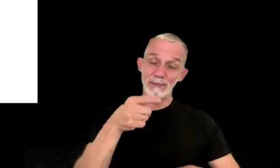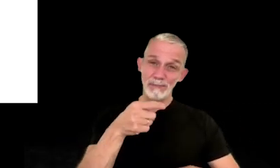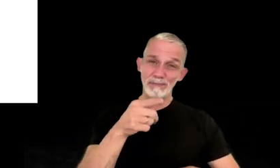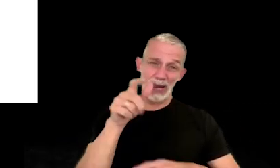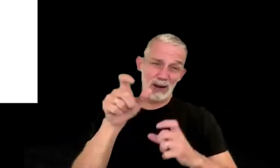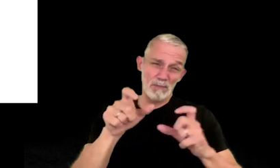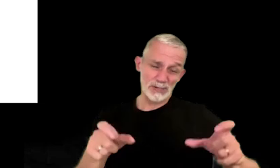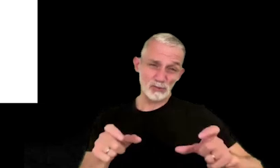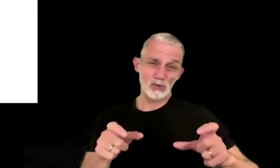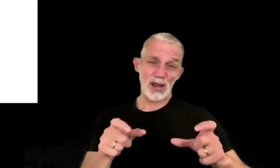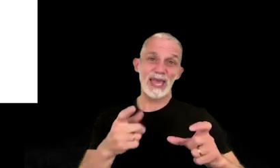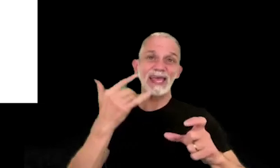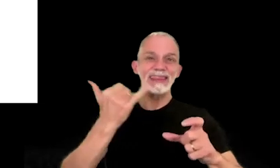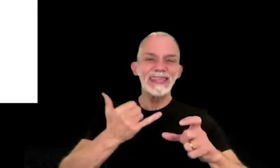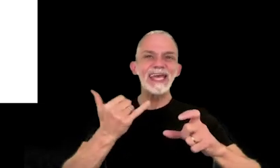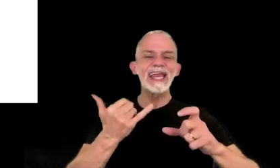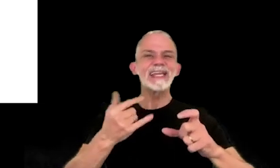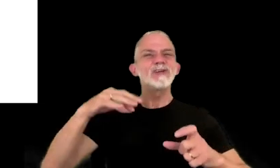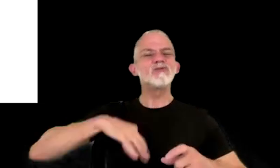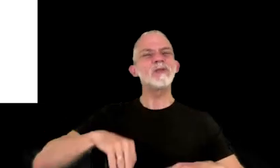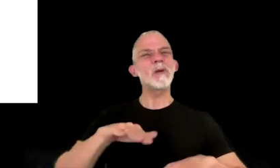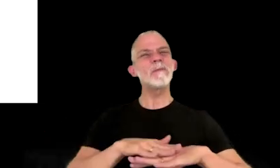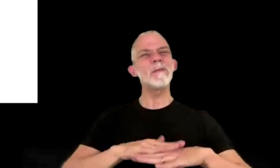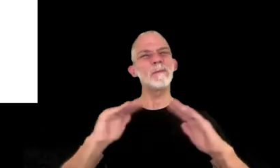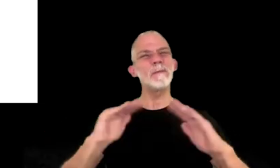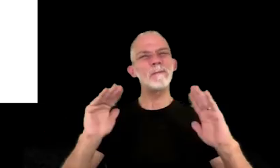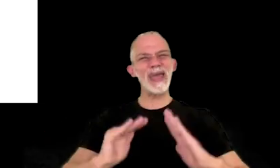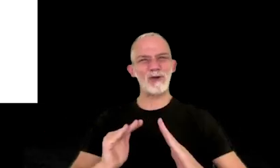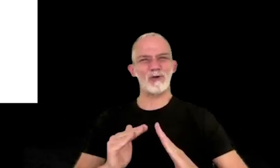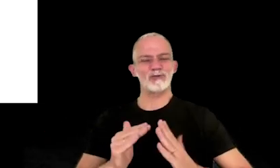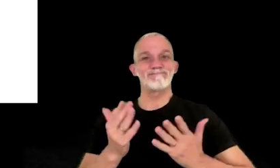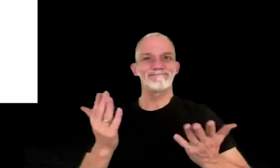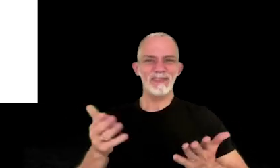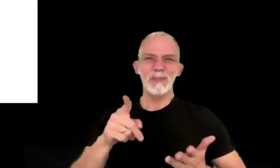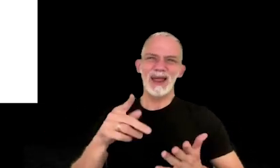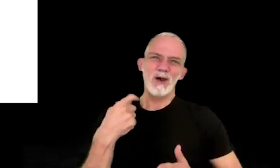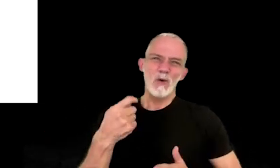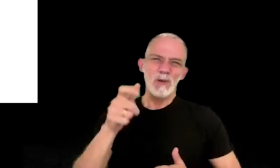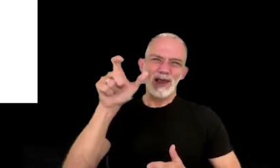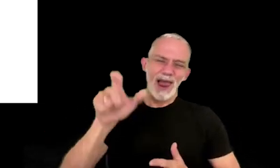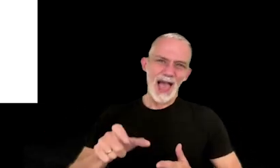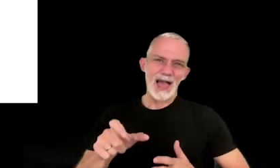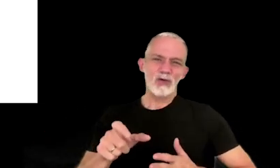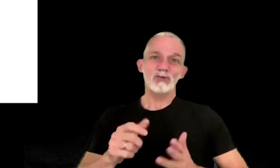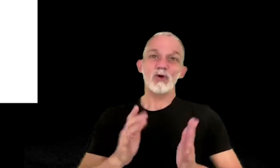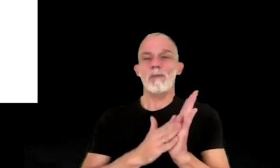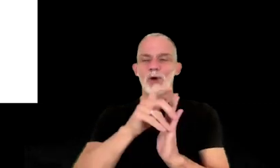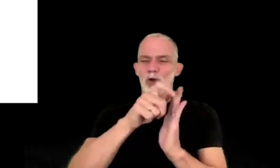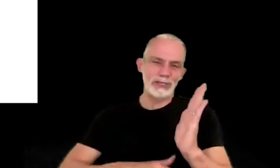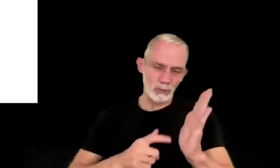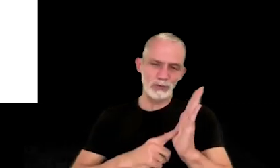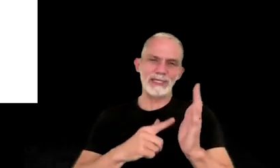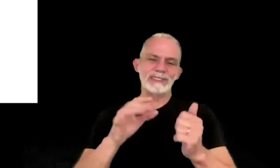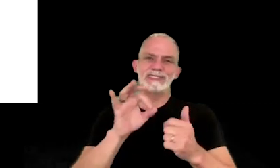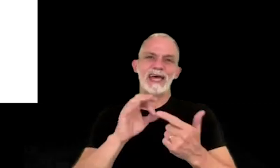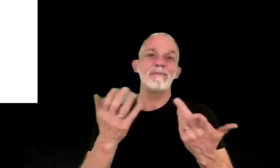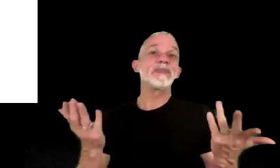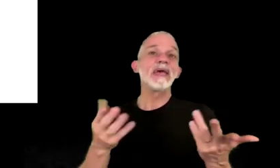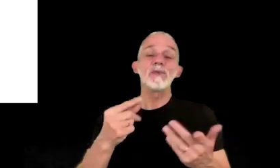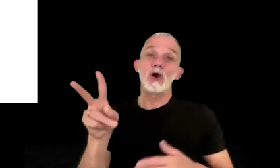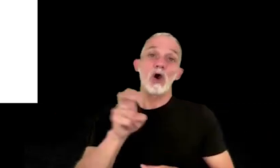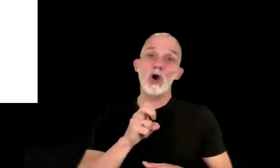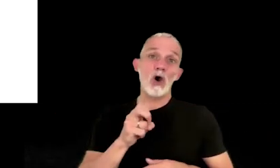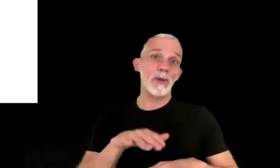que obtienen menores ingresos, es decir, para aquel jubilado monotributista que cobra